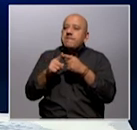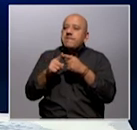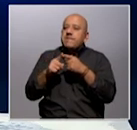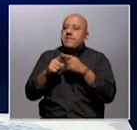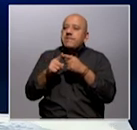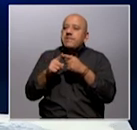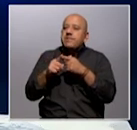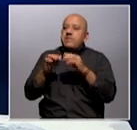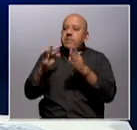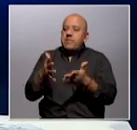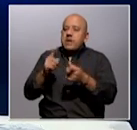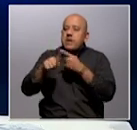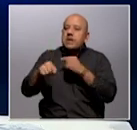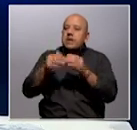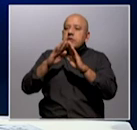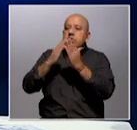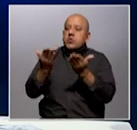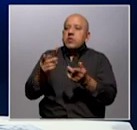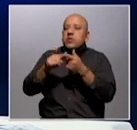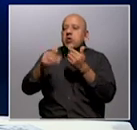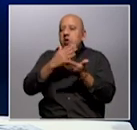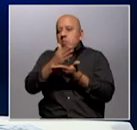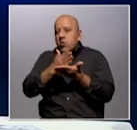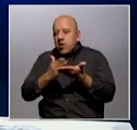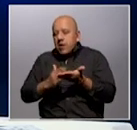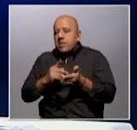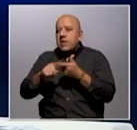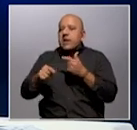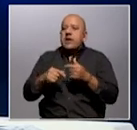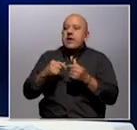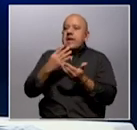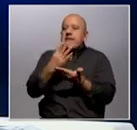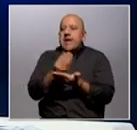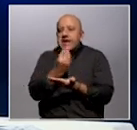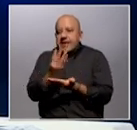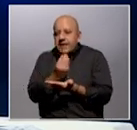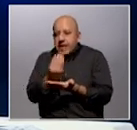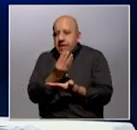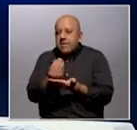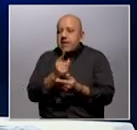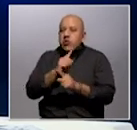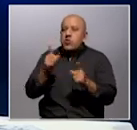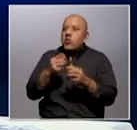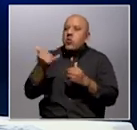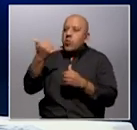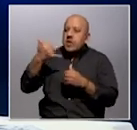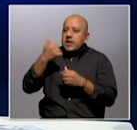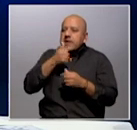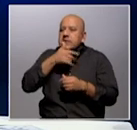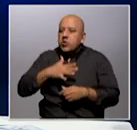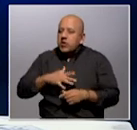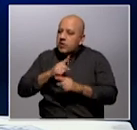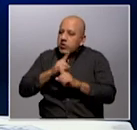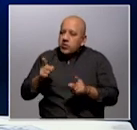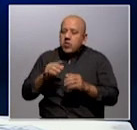es único que está al borde entre la poesía y la narrativa es un libro en el cual no se cuenta una historia es un libro donde